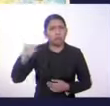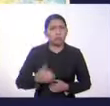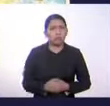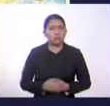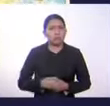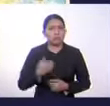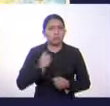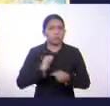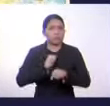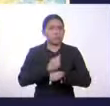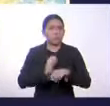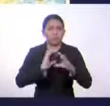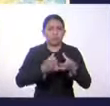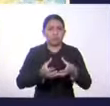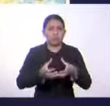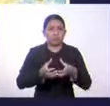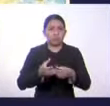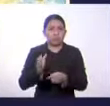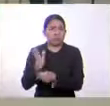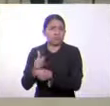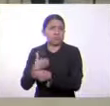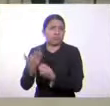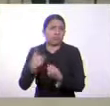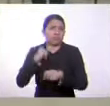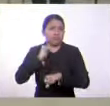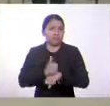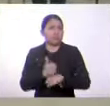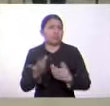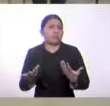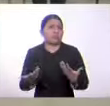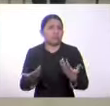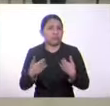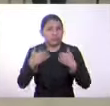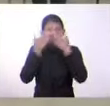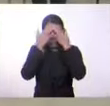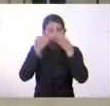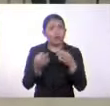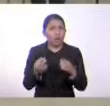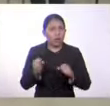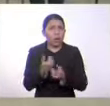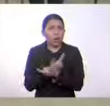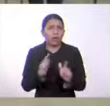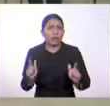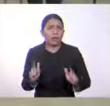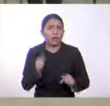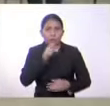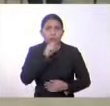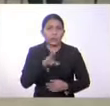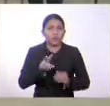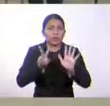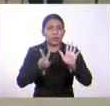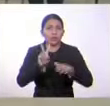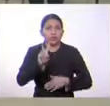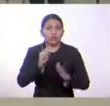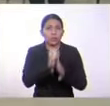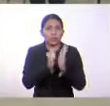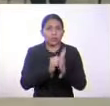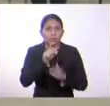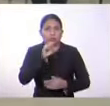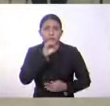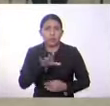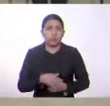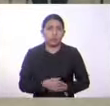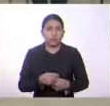partido si ninguno te gusta o adherirte a alguno que te guste. El 72 comprende los